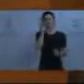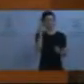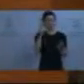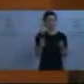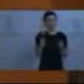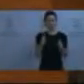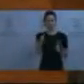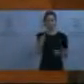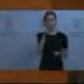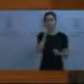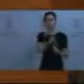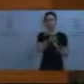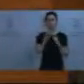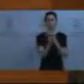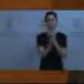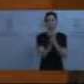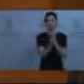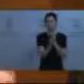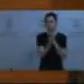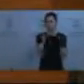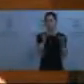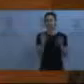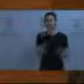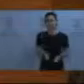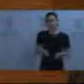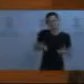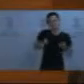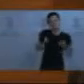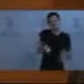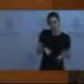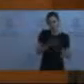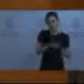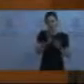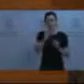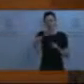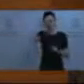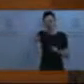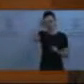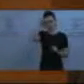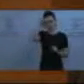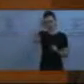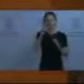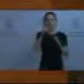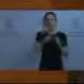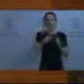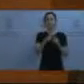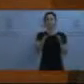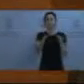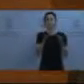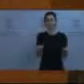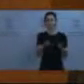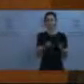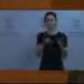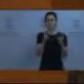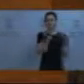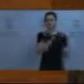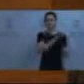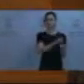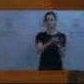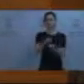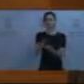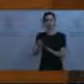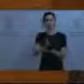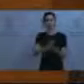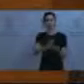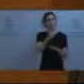tradiciones, con su cultura y con las formas de manifestación de esa cultura, y también con las celebraciones de todo tipo, señor